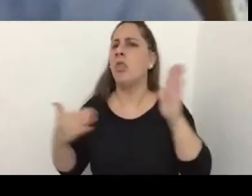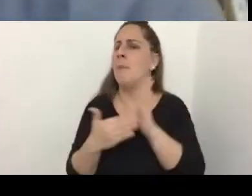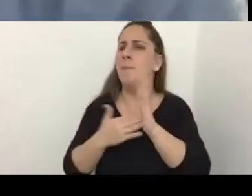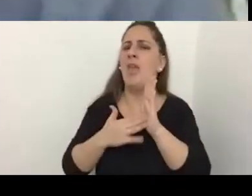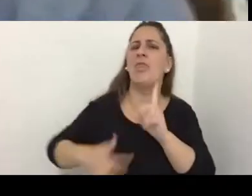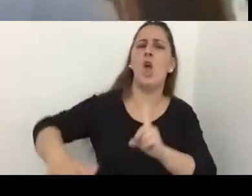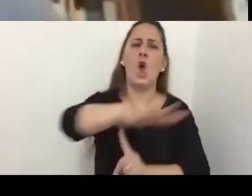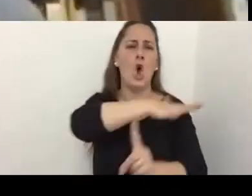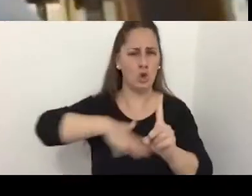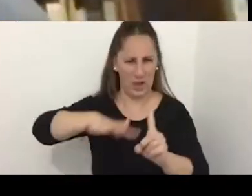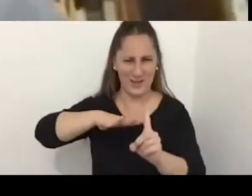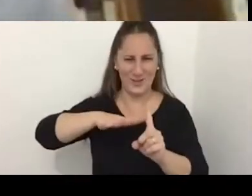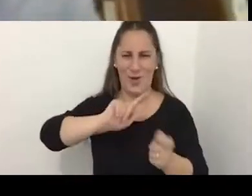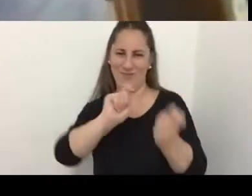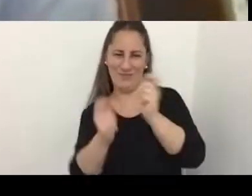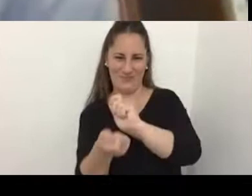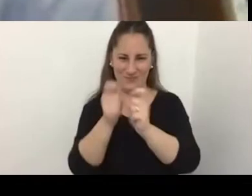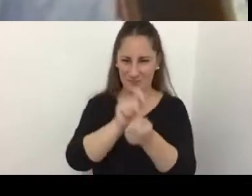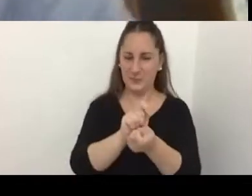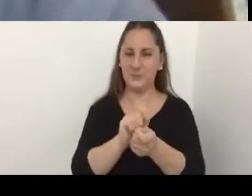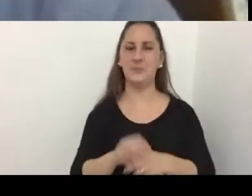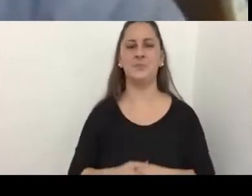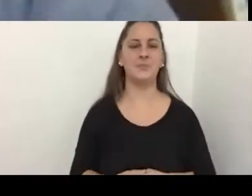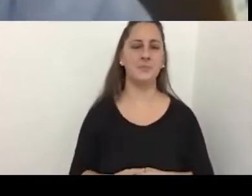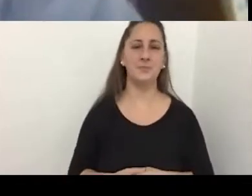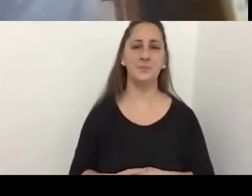en un rato a eso también.